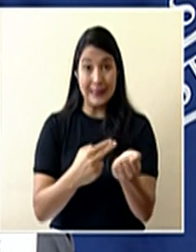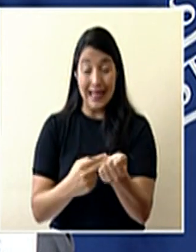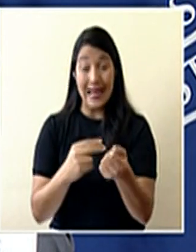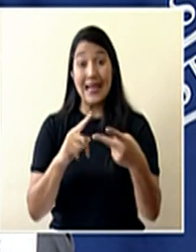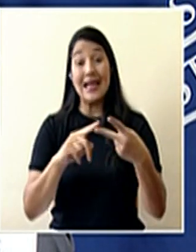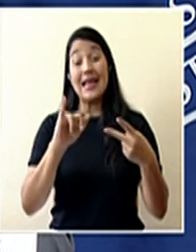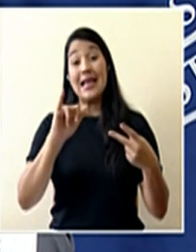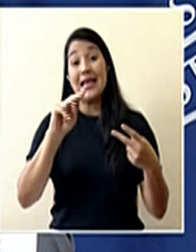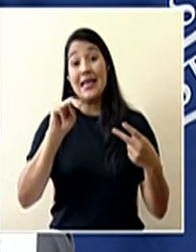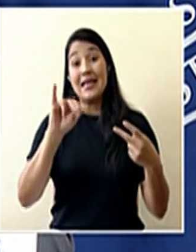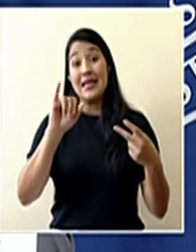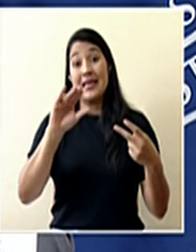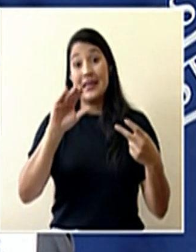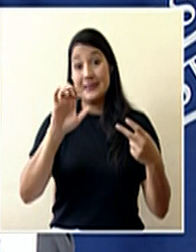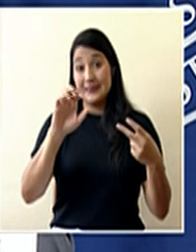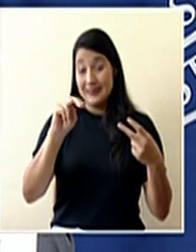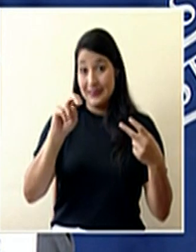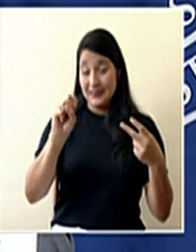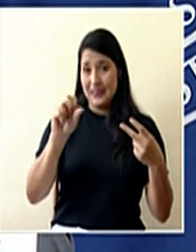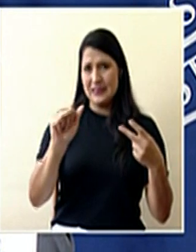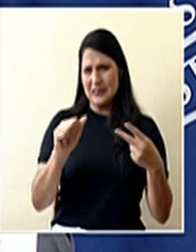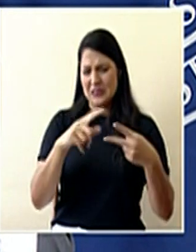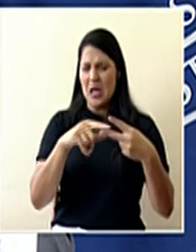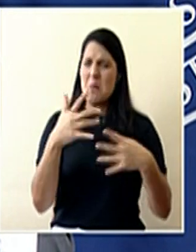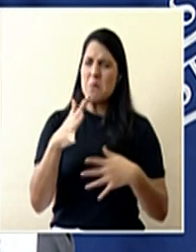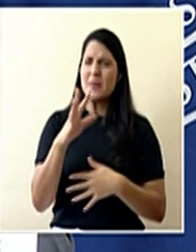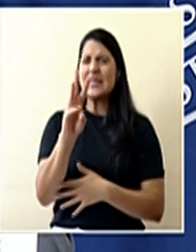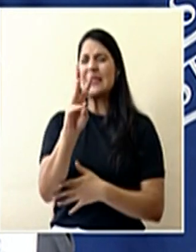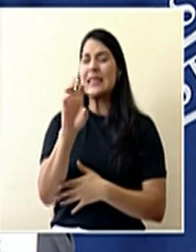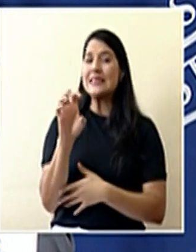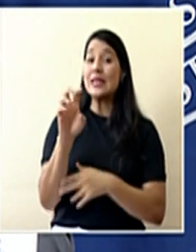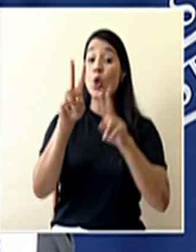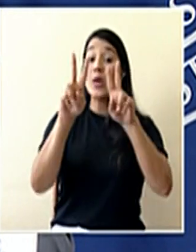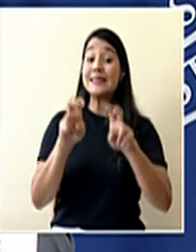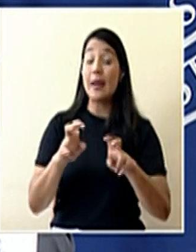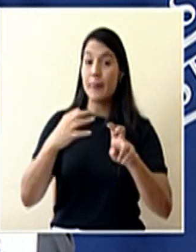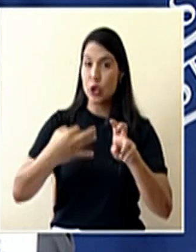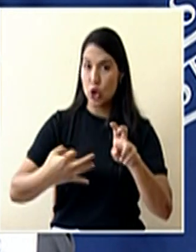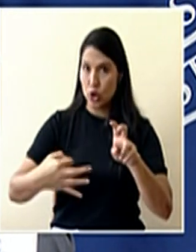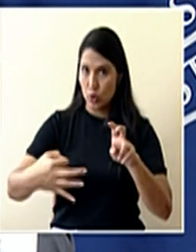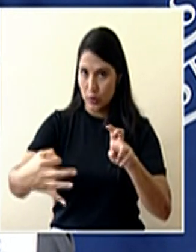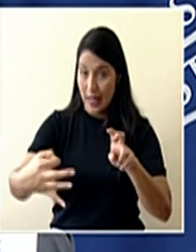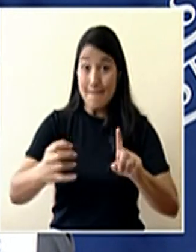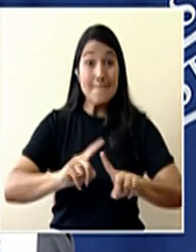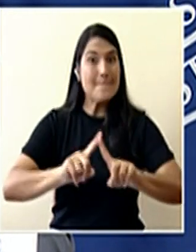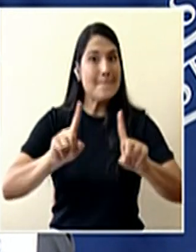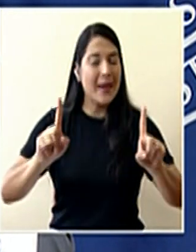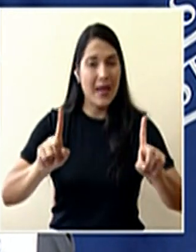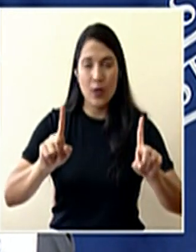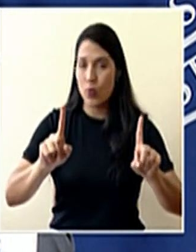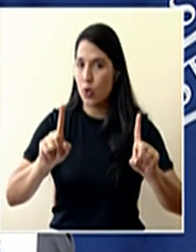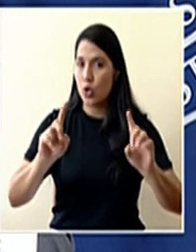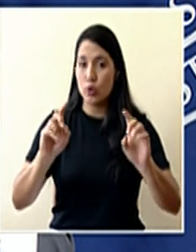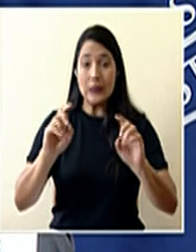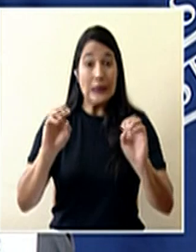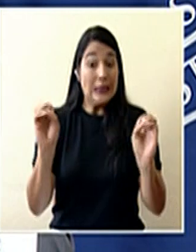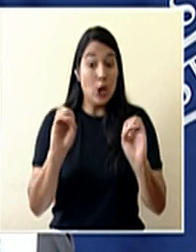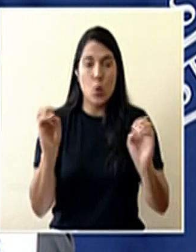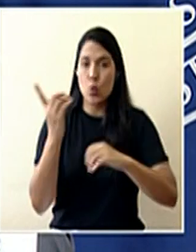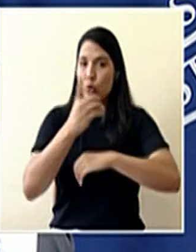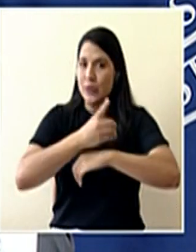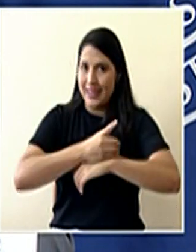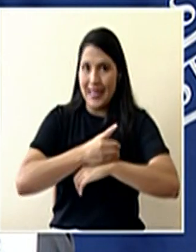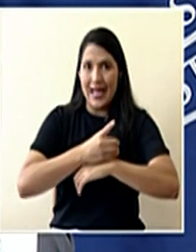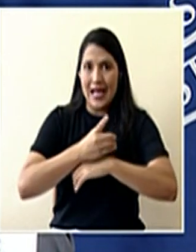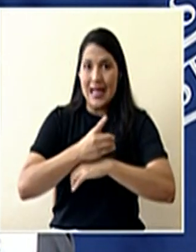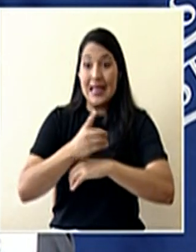haciendo las muestras es de aproximadamente 600 muestras por día. En ningún momento se ha ocupado